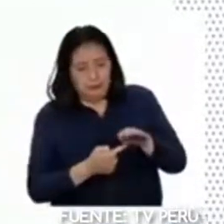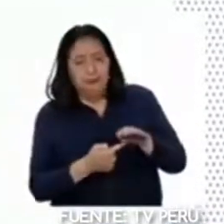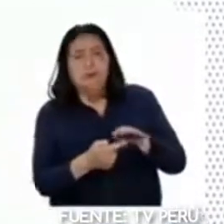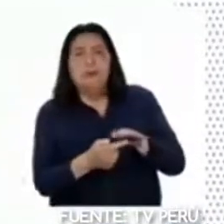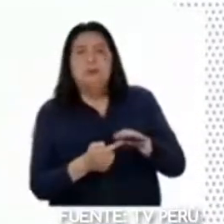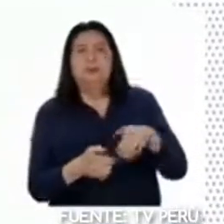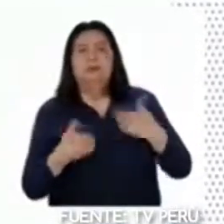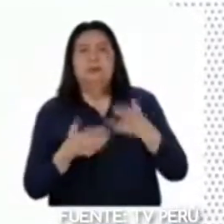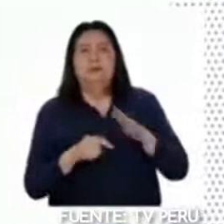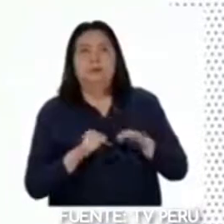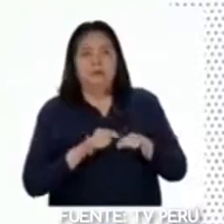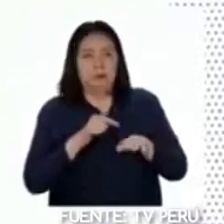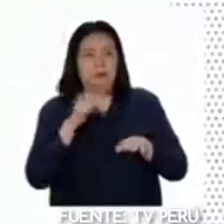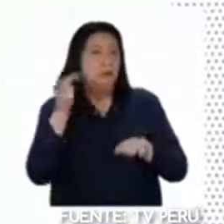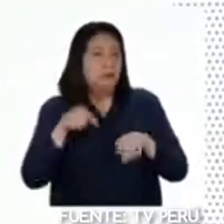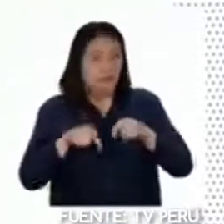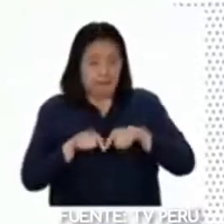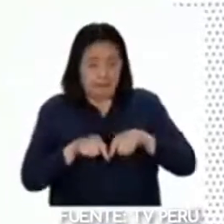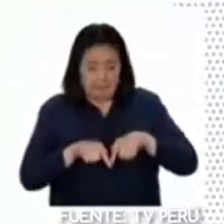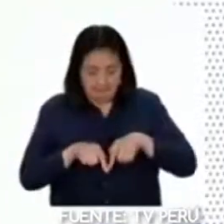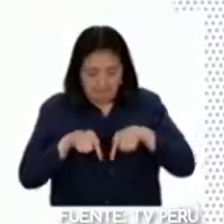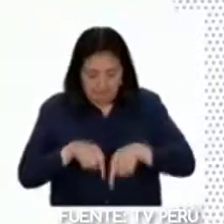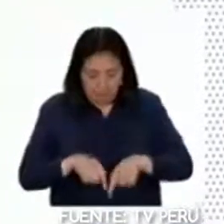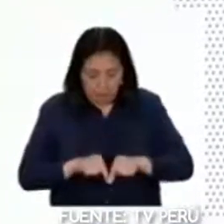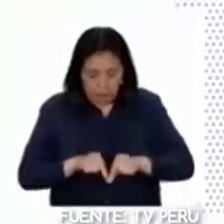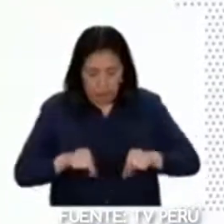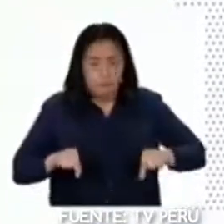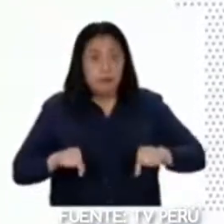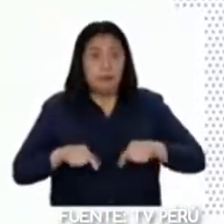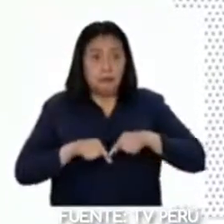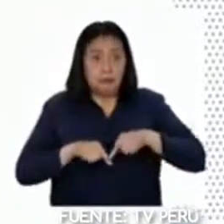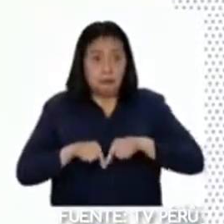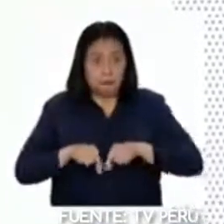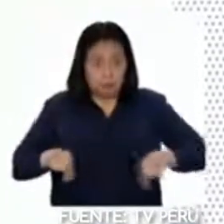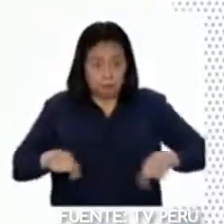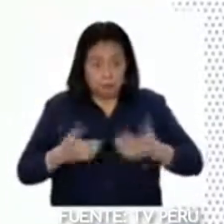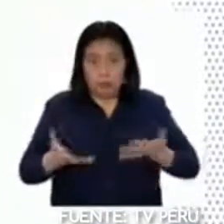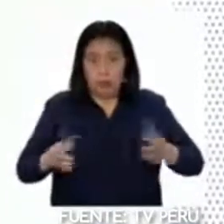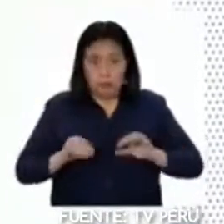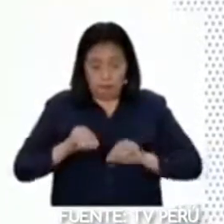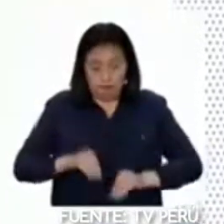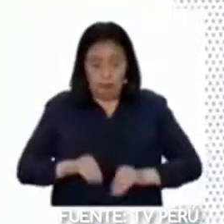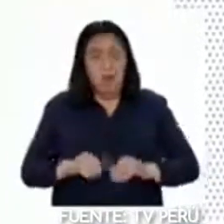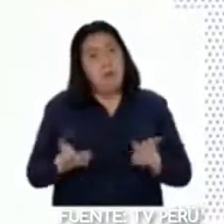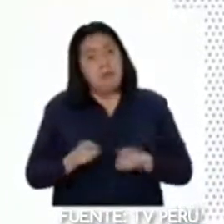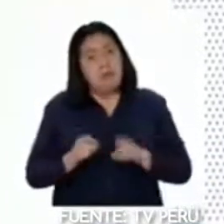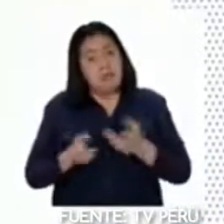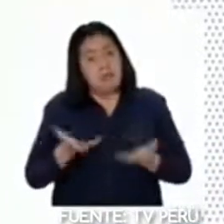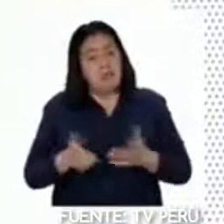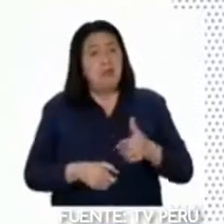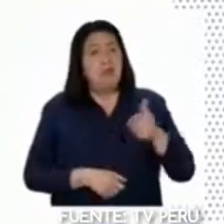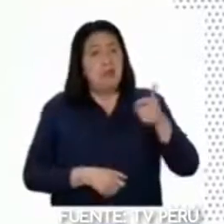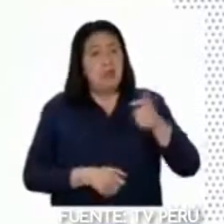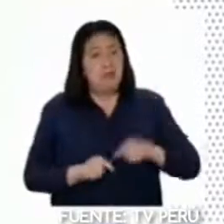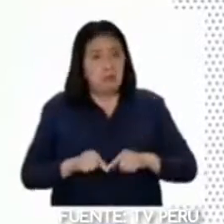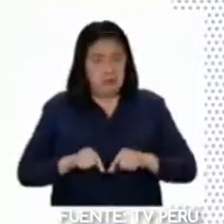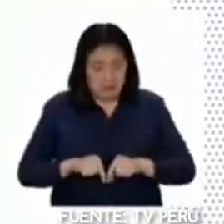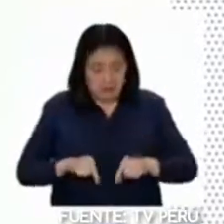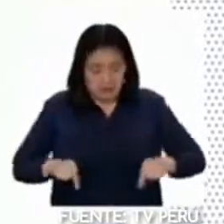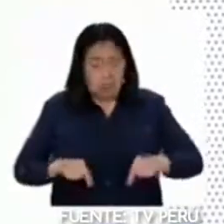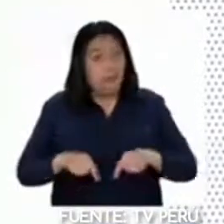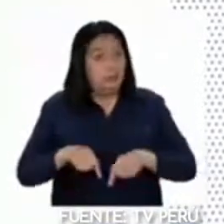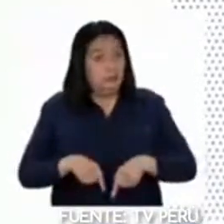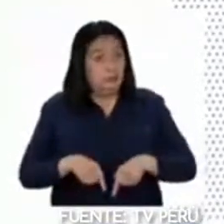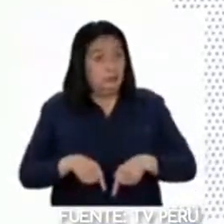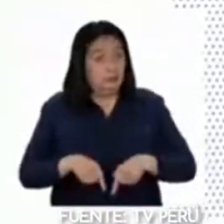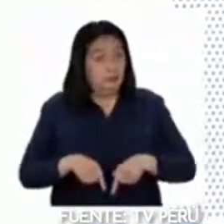ello, podemos marcar un punto en el piso con una cinta adhesiva o un objeto, como un lápiz. Detrás de esta